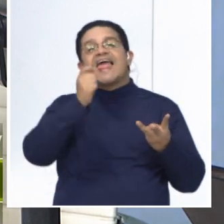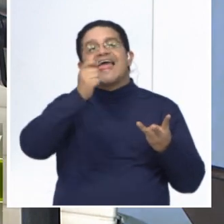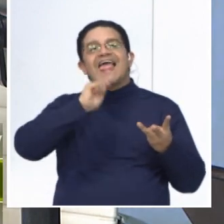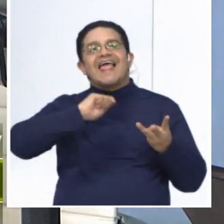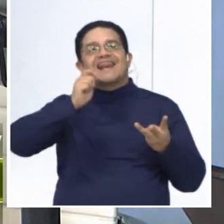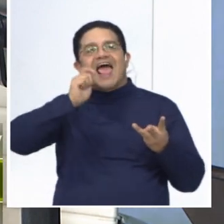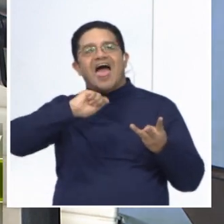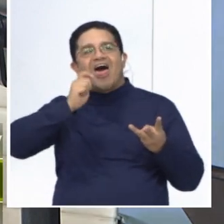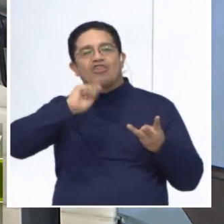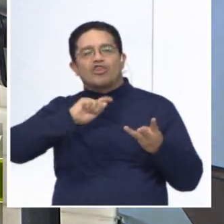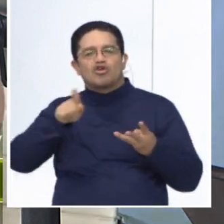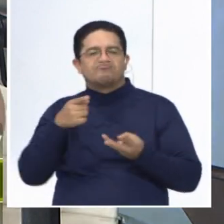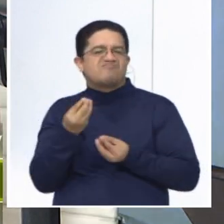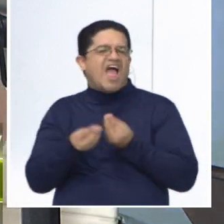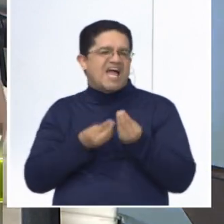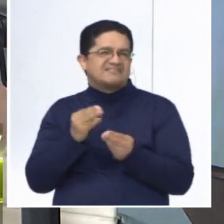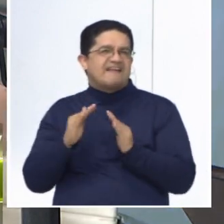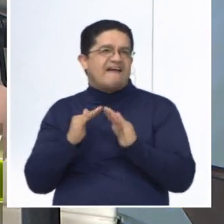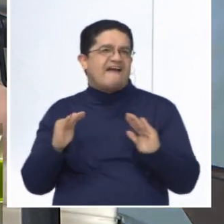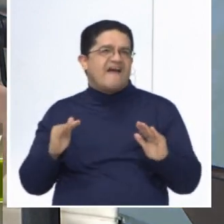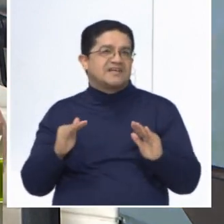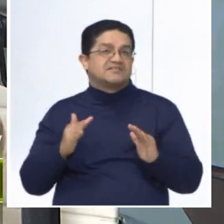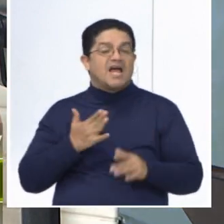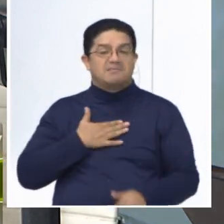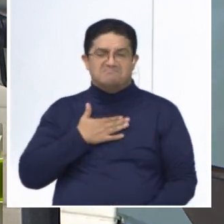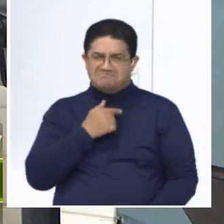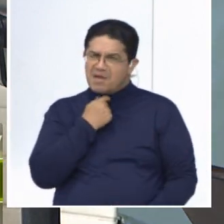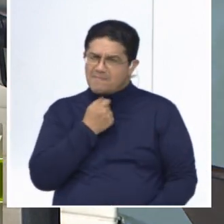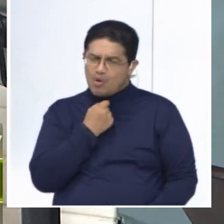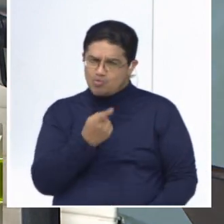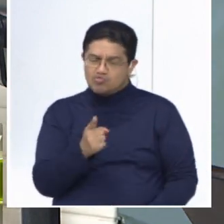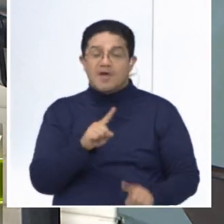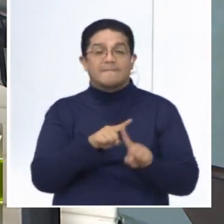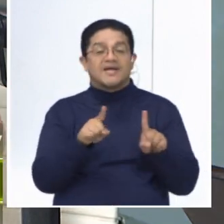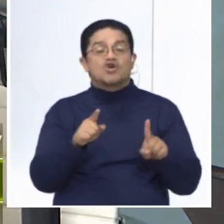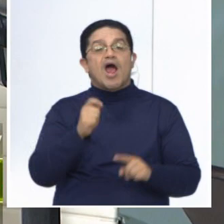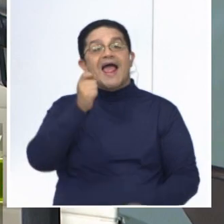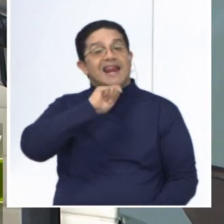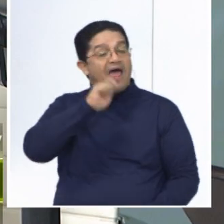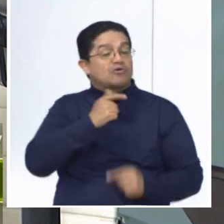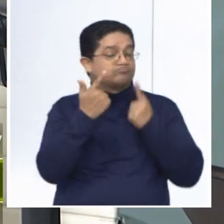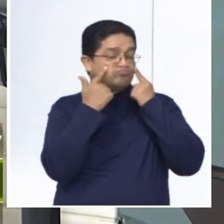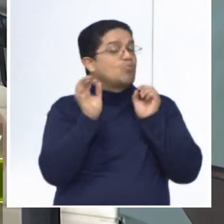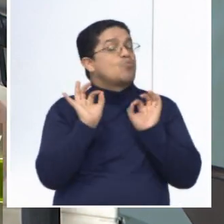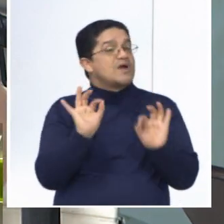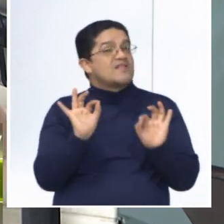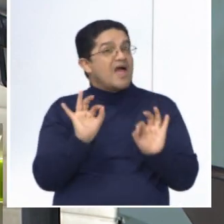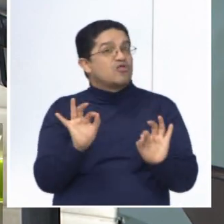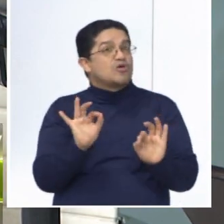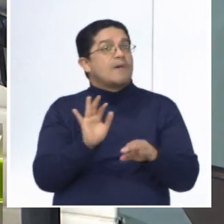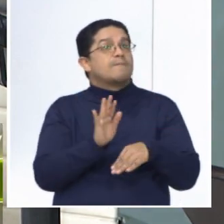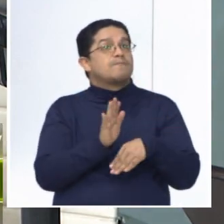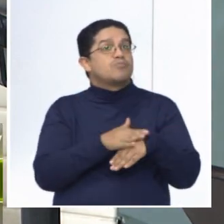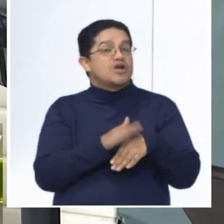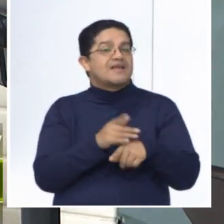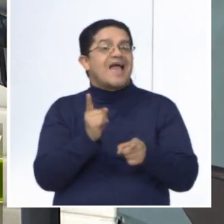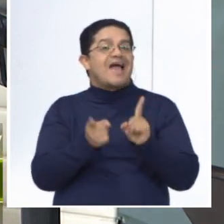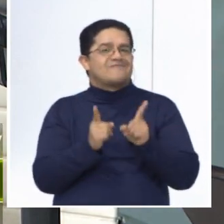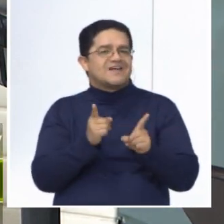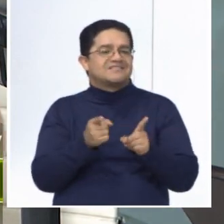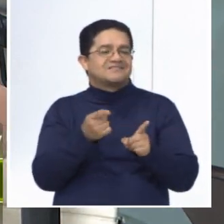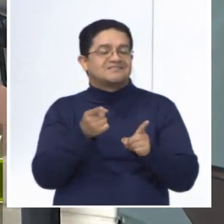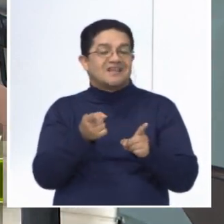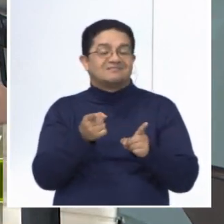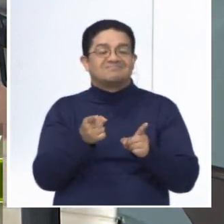son caseros, que uno le, bueno, a mí me encantan esos heladitos, pero esos heladitos hay que tener cuidado porque es que resulta que al chico a veces se mete dentro de la